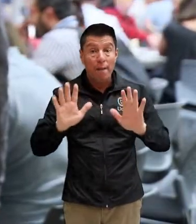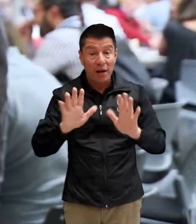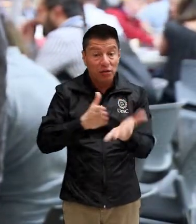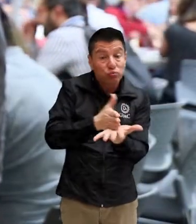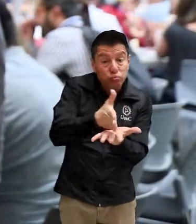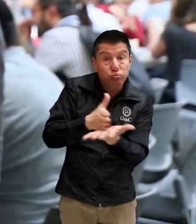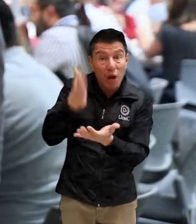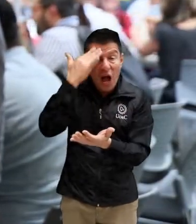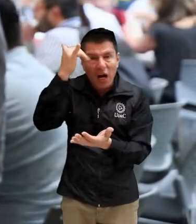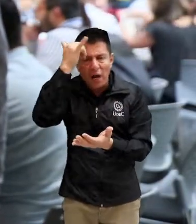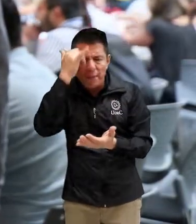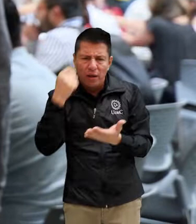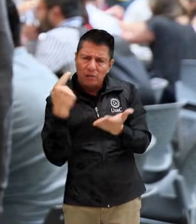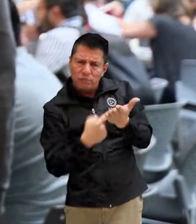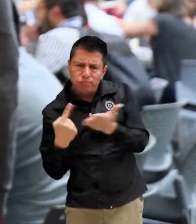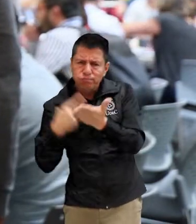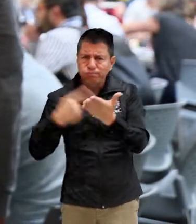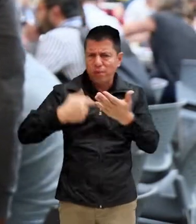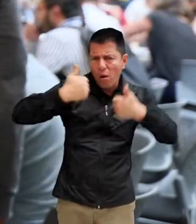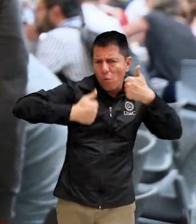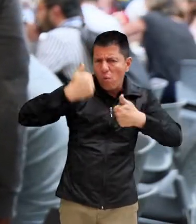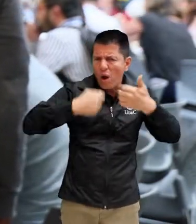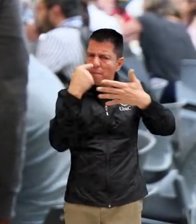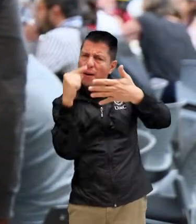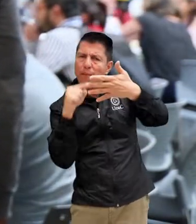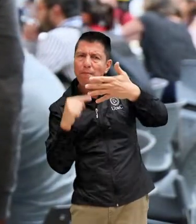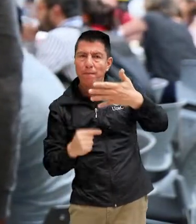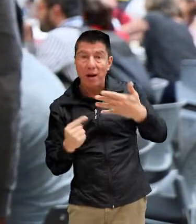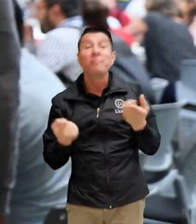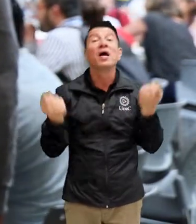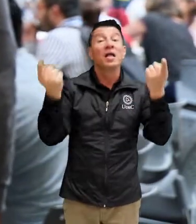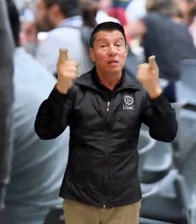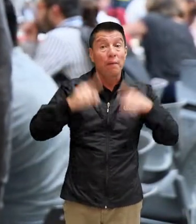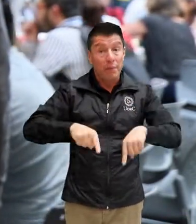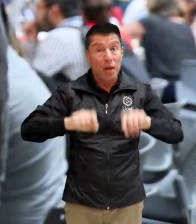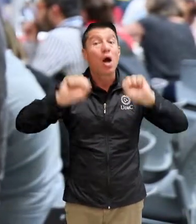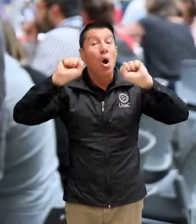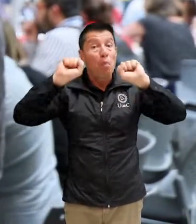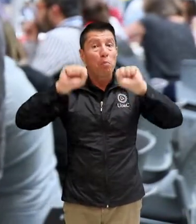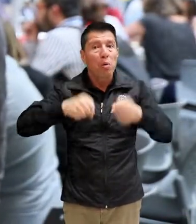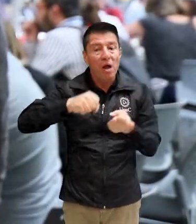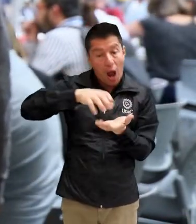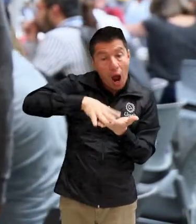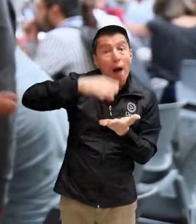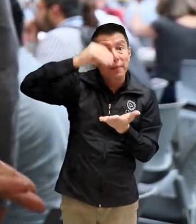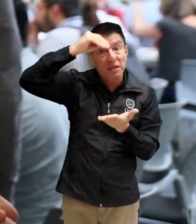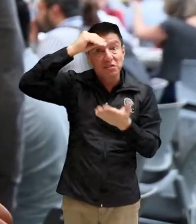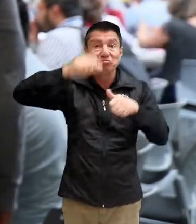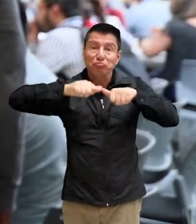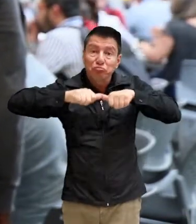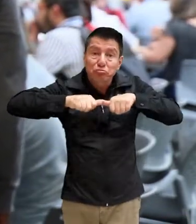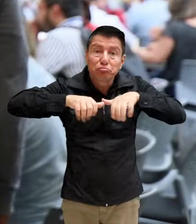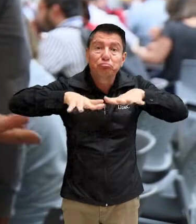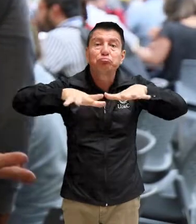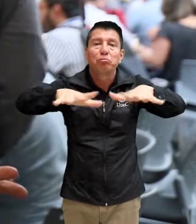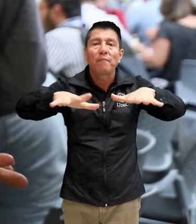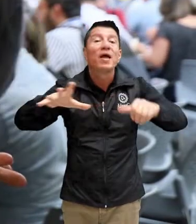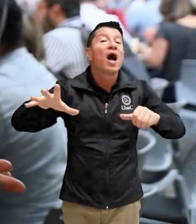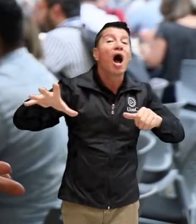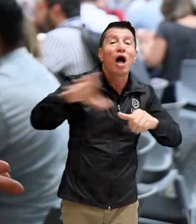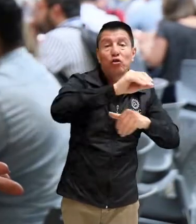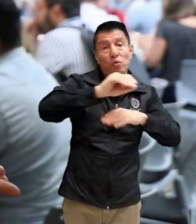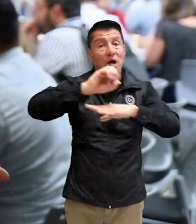ponderación de factores y de características, sino que eventualmente quede un aprendizaje que trascienda al resto